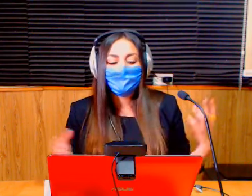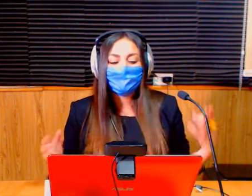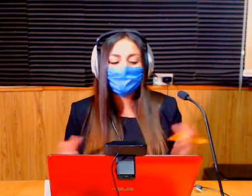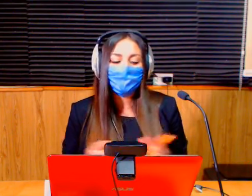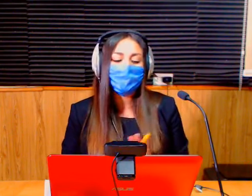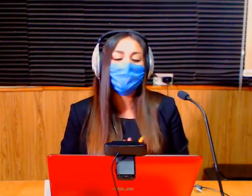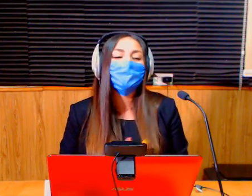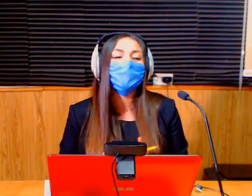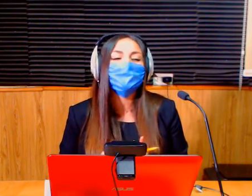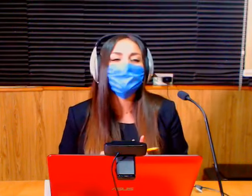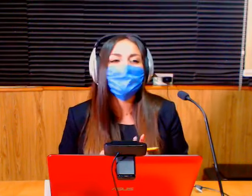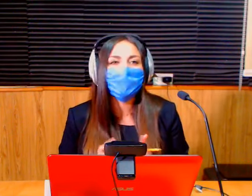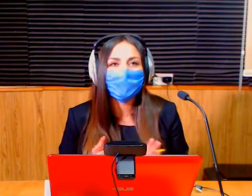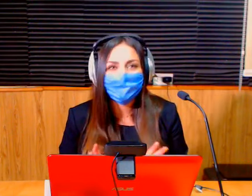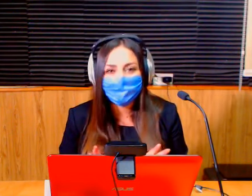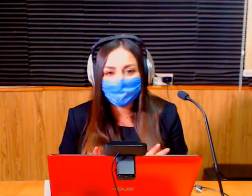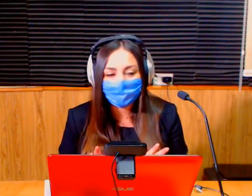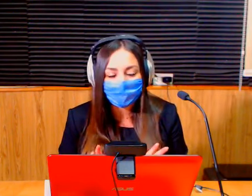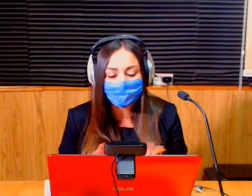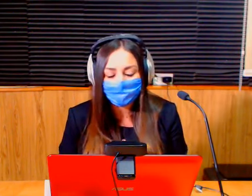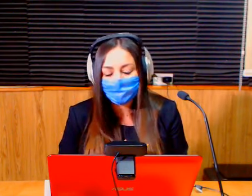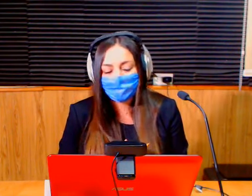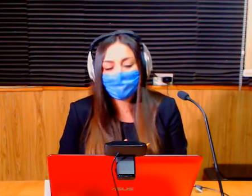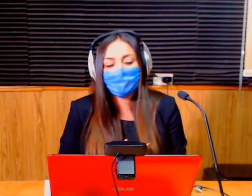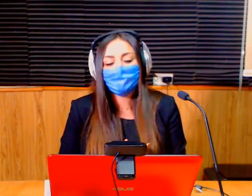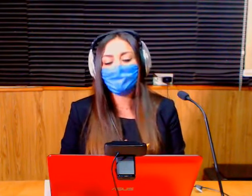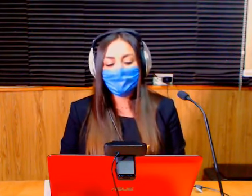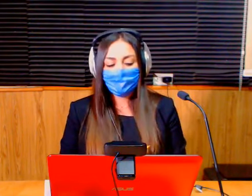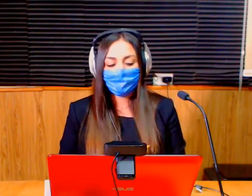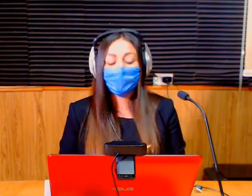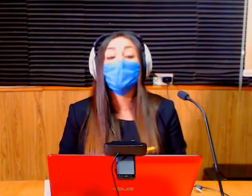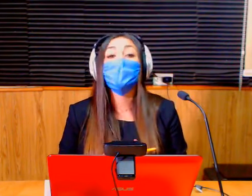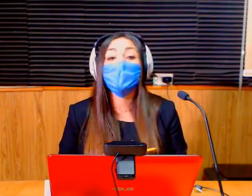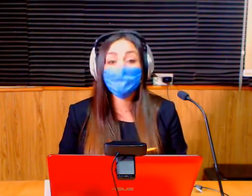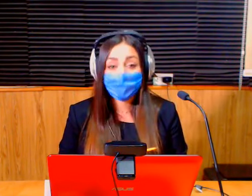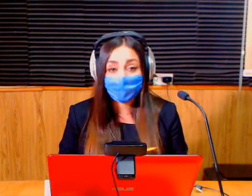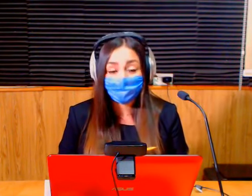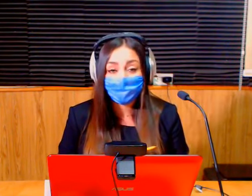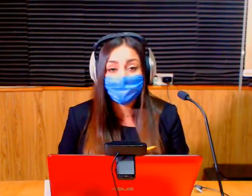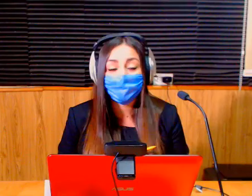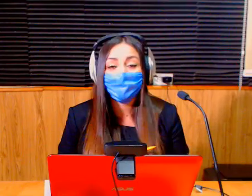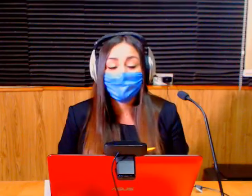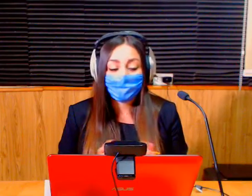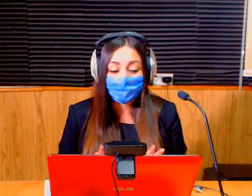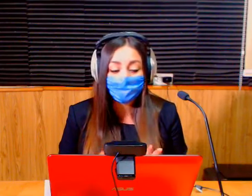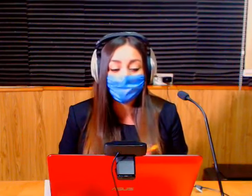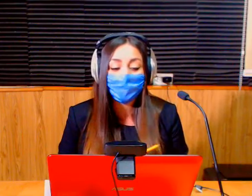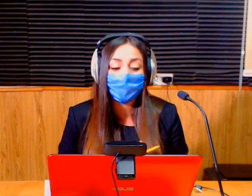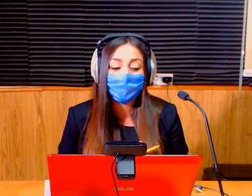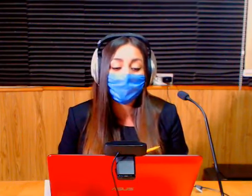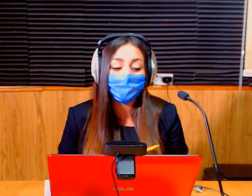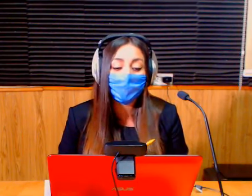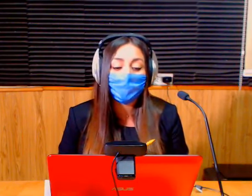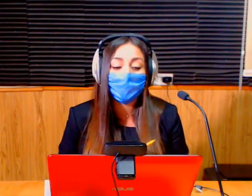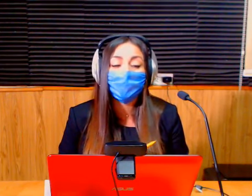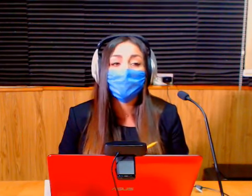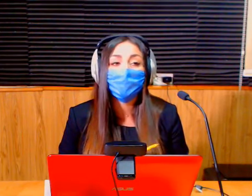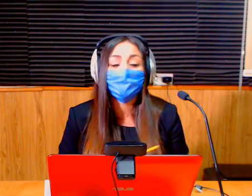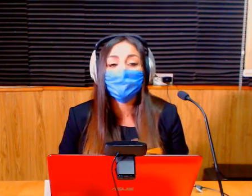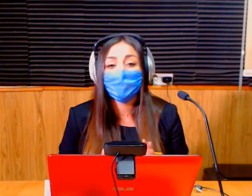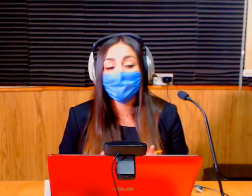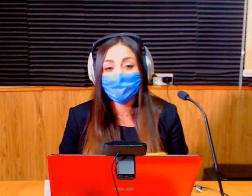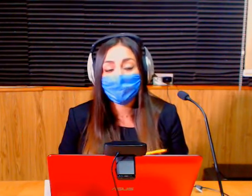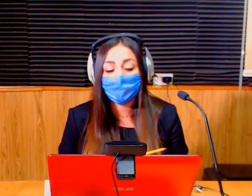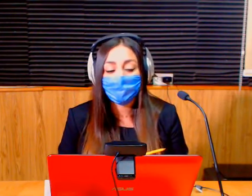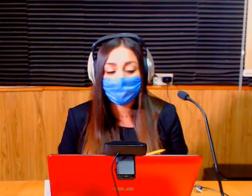saber sobre los casos de éxito que, por supuesto, los tecnológicos se caracterizan por eso, el campo laboral de